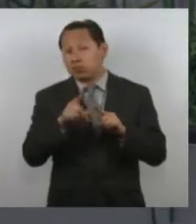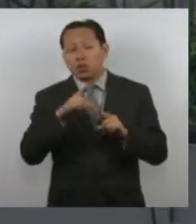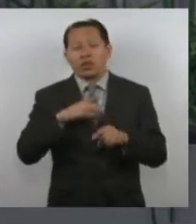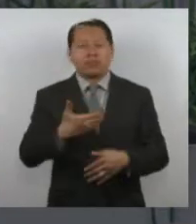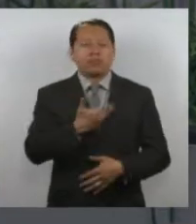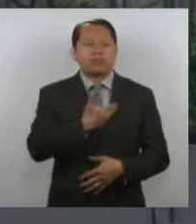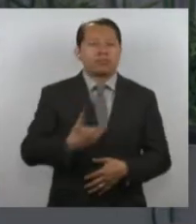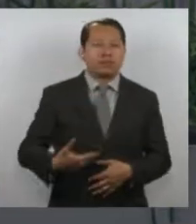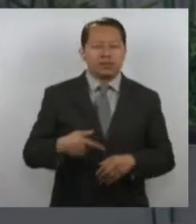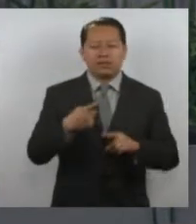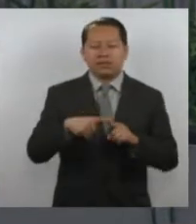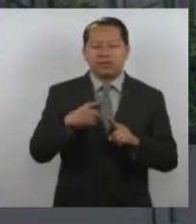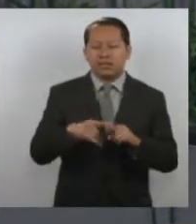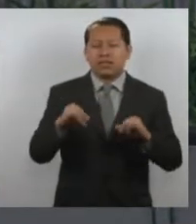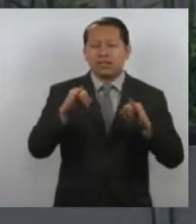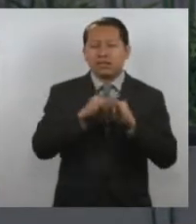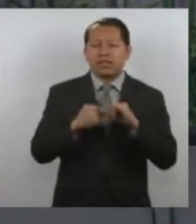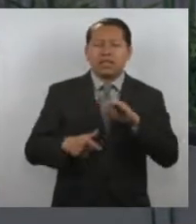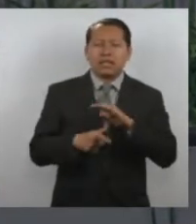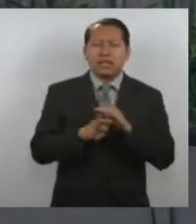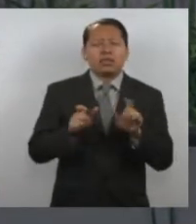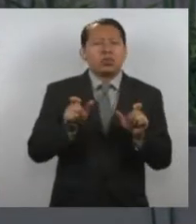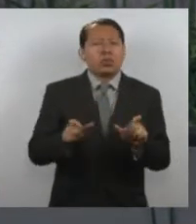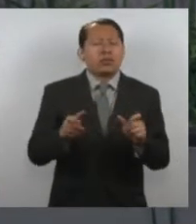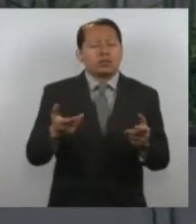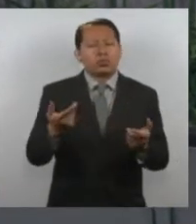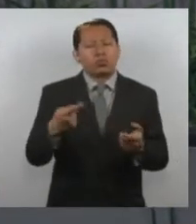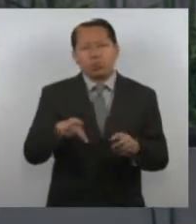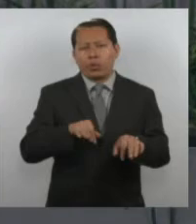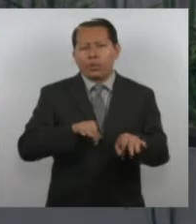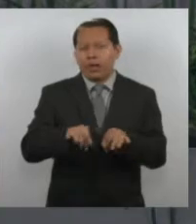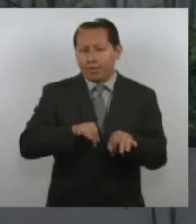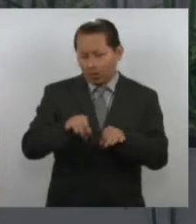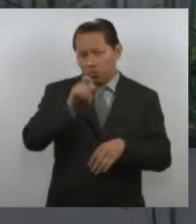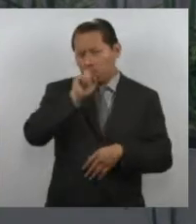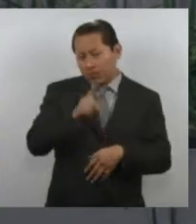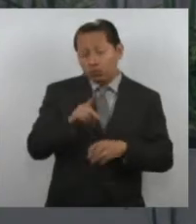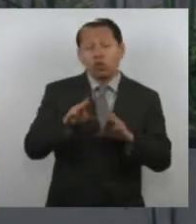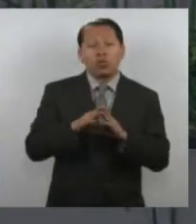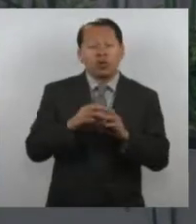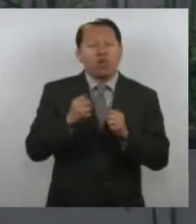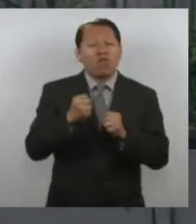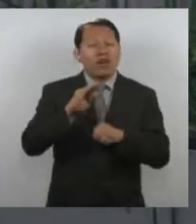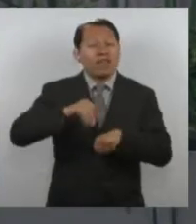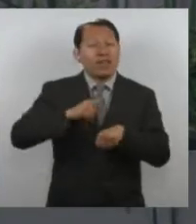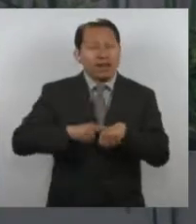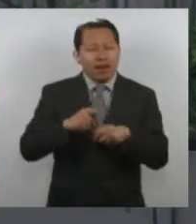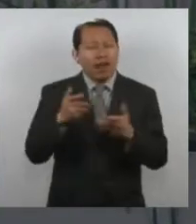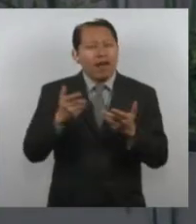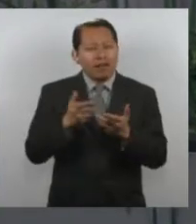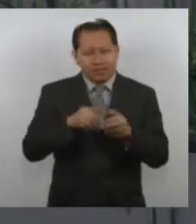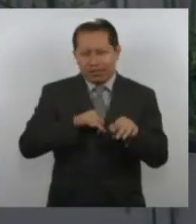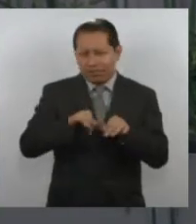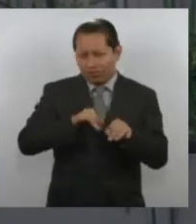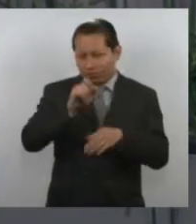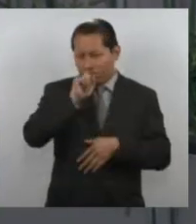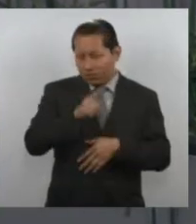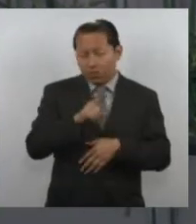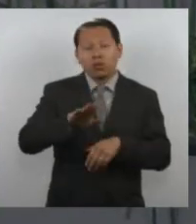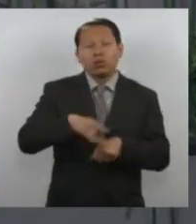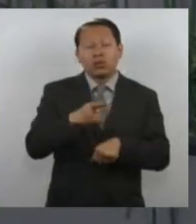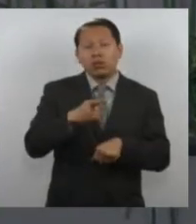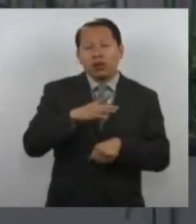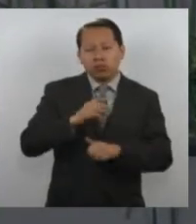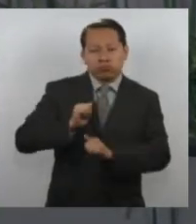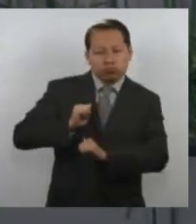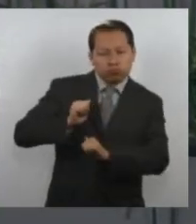Ejecutivo, las instancias del Gabinete de Seguridad hacen su trabajo, ¿sí? Las Fuerzas Federales de Seguridad hacen su trabajo, las Fuerzas